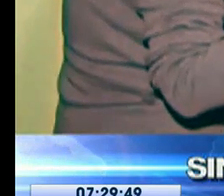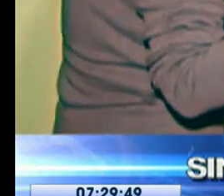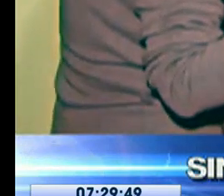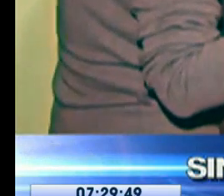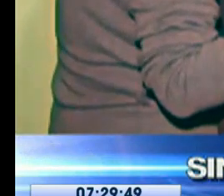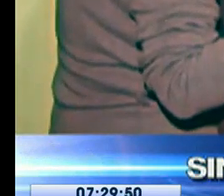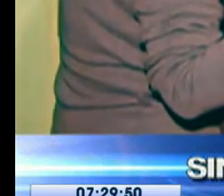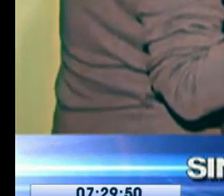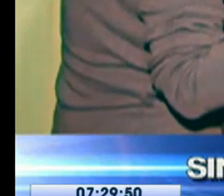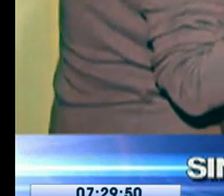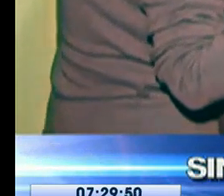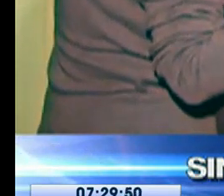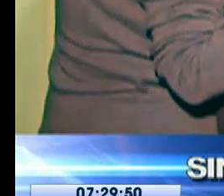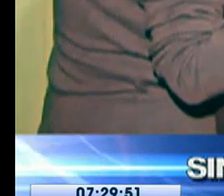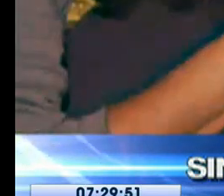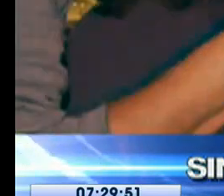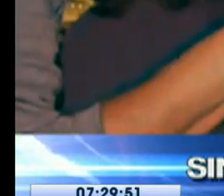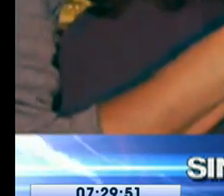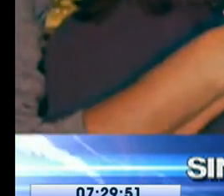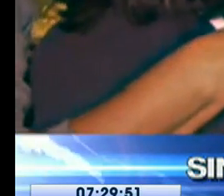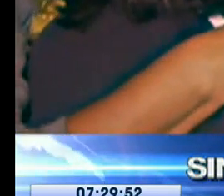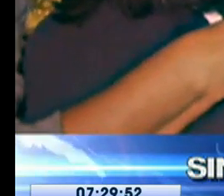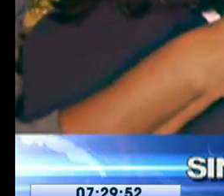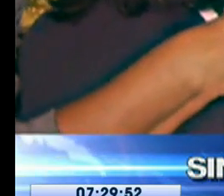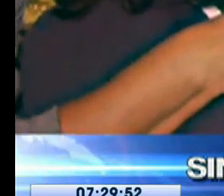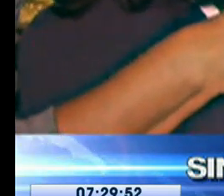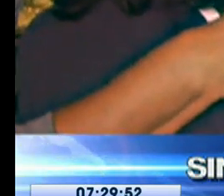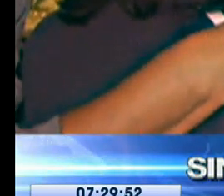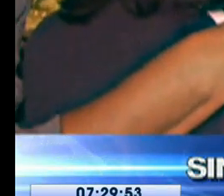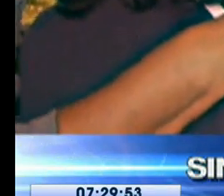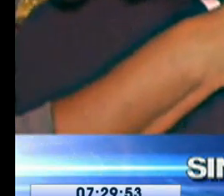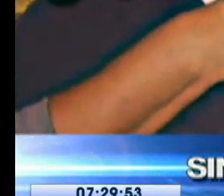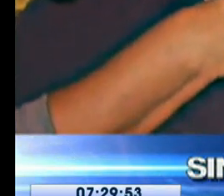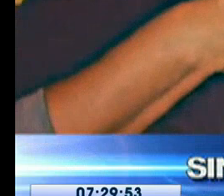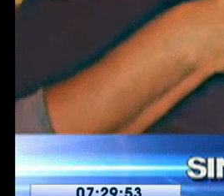el pasado miércoles. Conozcamos detalles de este drama.